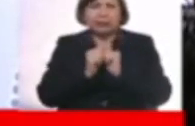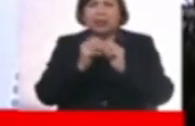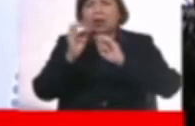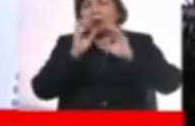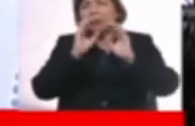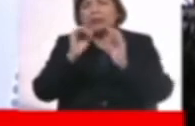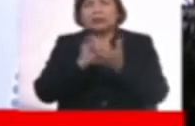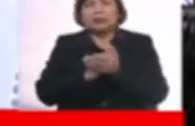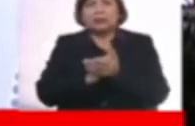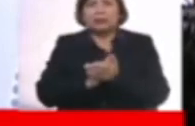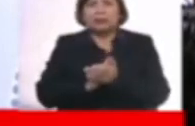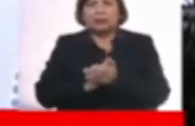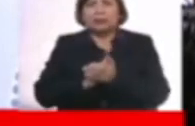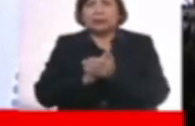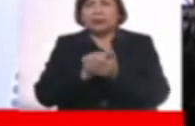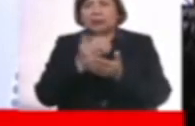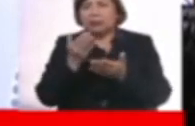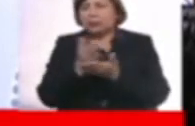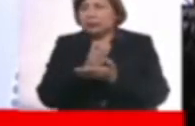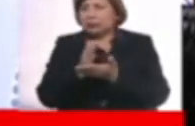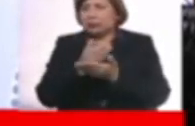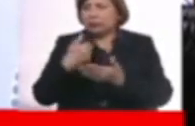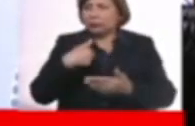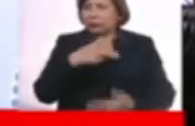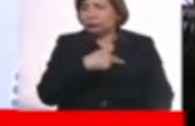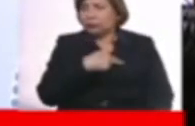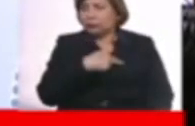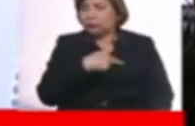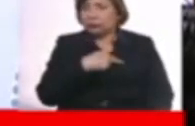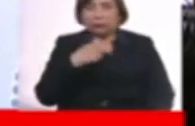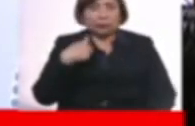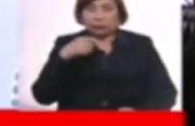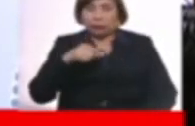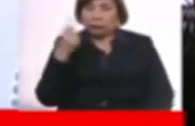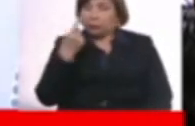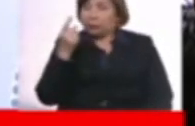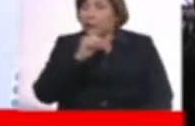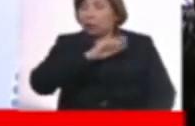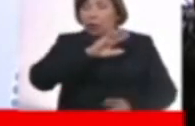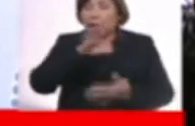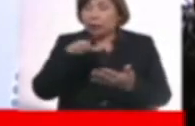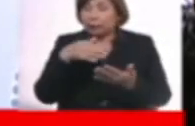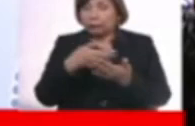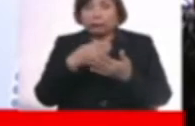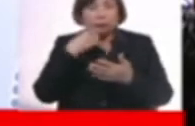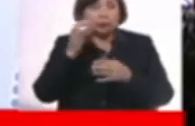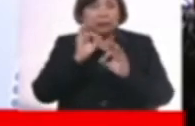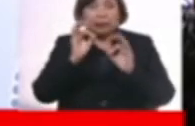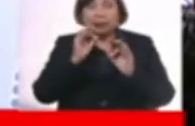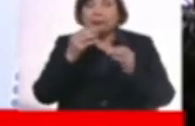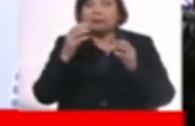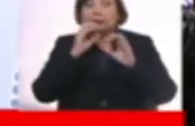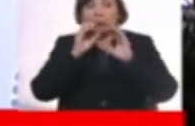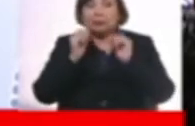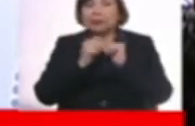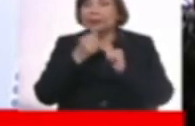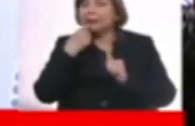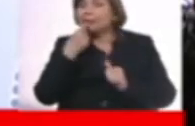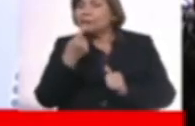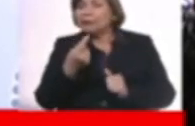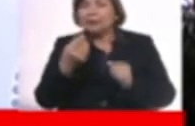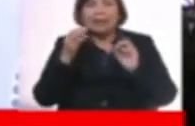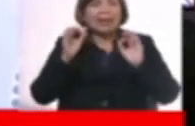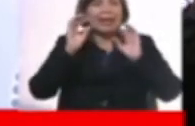la comunicación entre entre los entre entre nosotros y no se refiere solamente a nosotros a todos no está dada sin embargo no